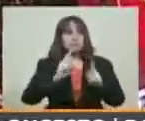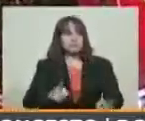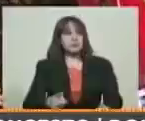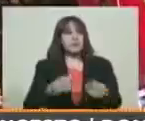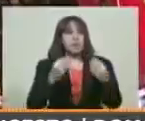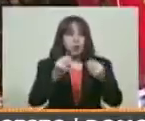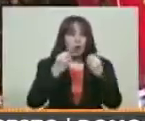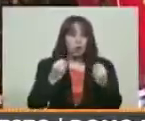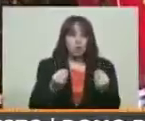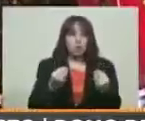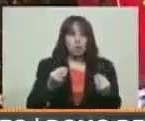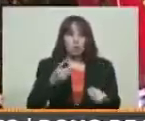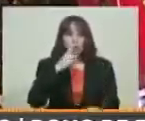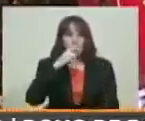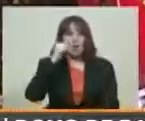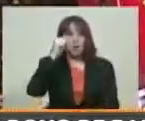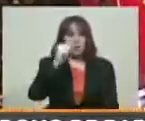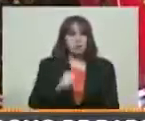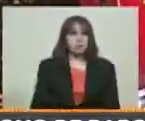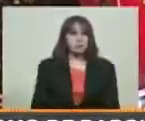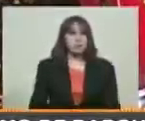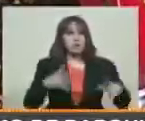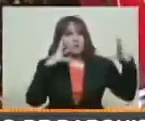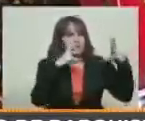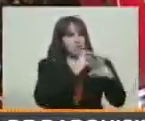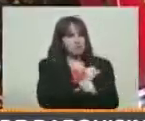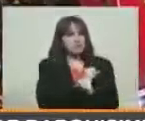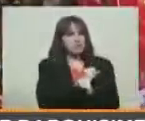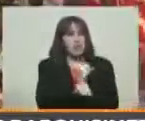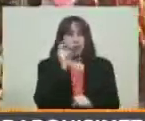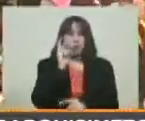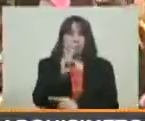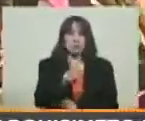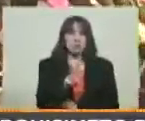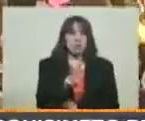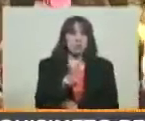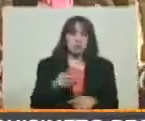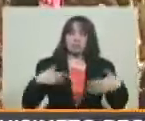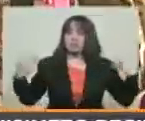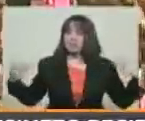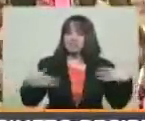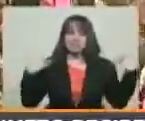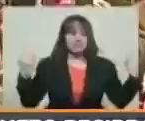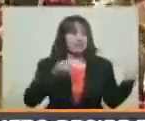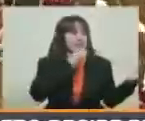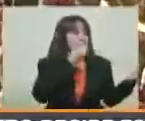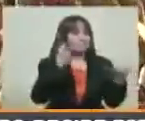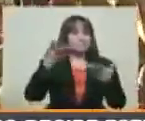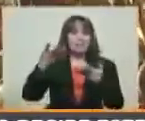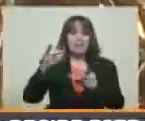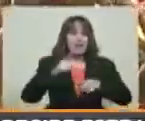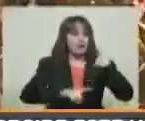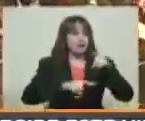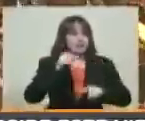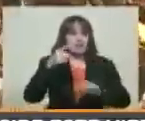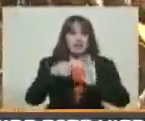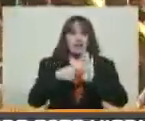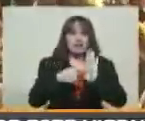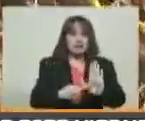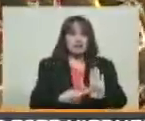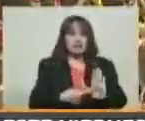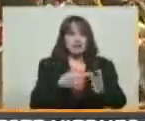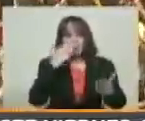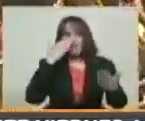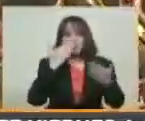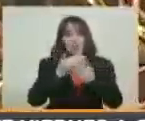Nicolás Maduro Moros. Confianza es el ambiente y las expresiones del pueblo venezolano de cara a estas